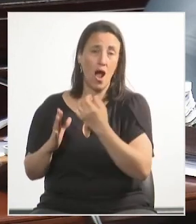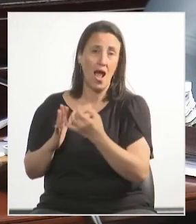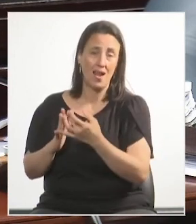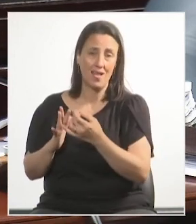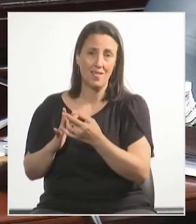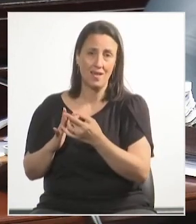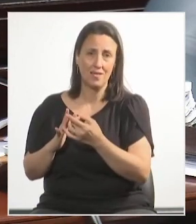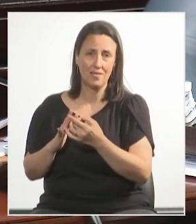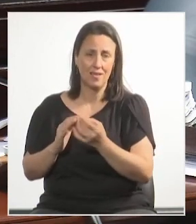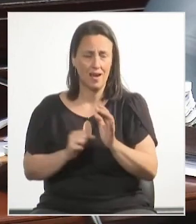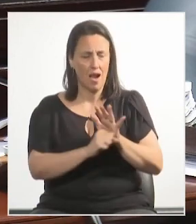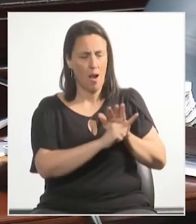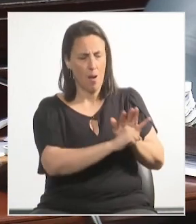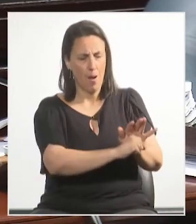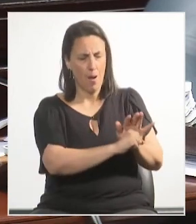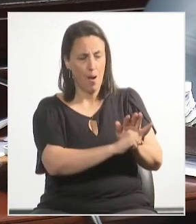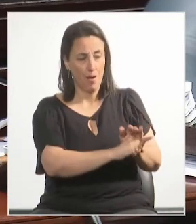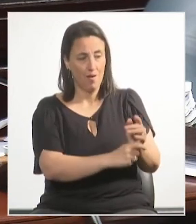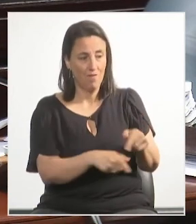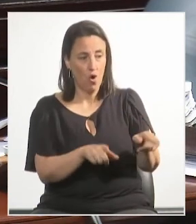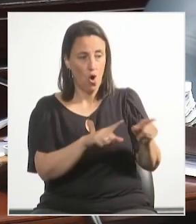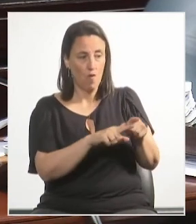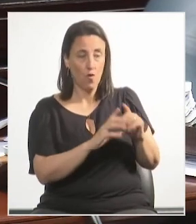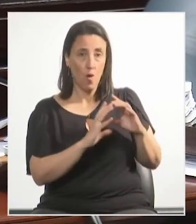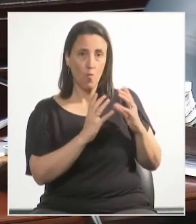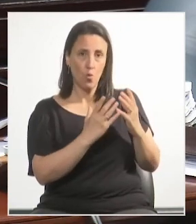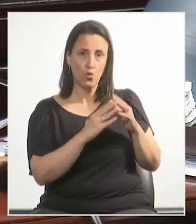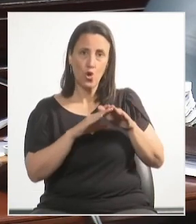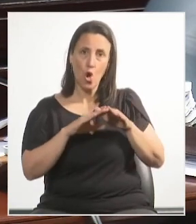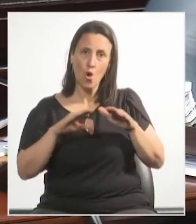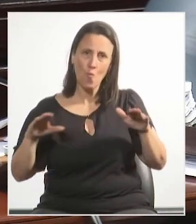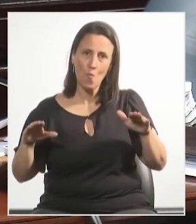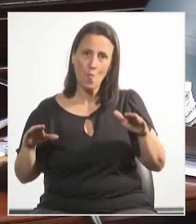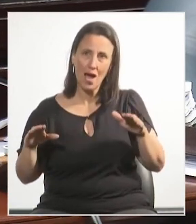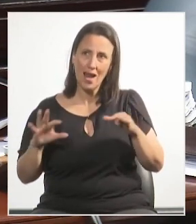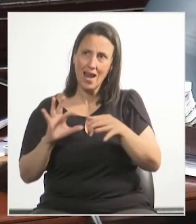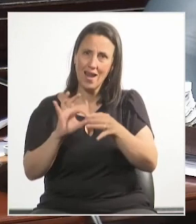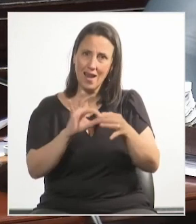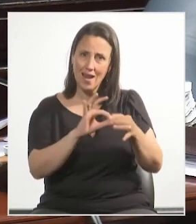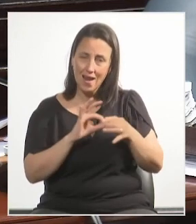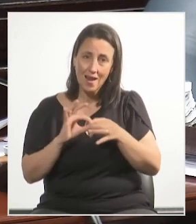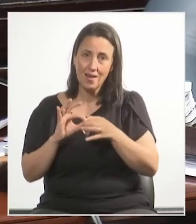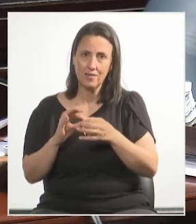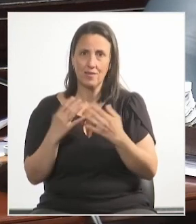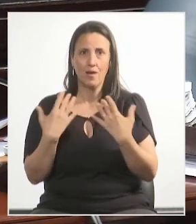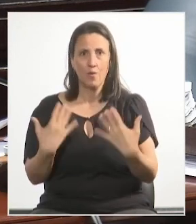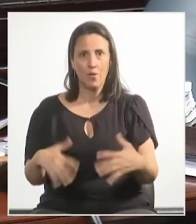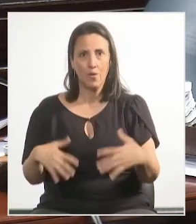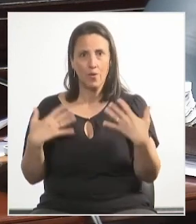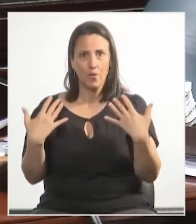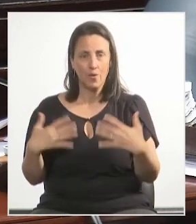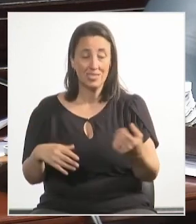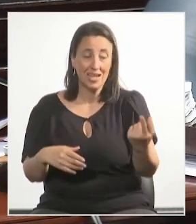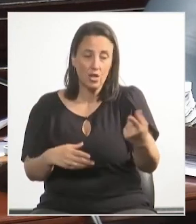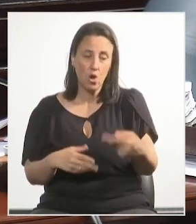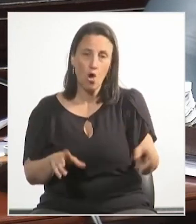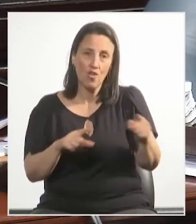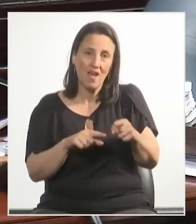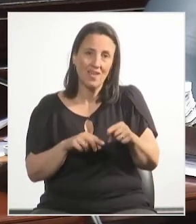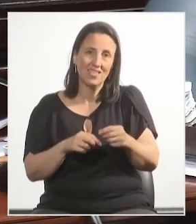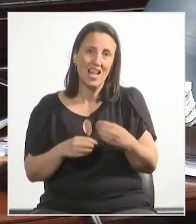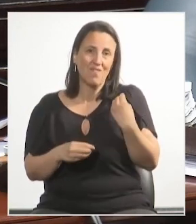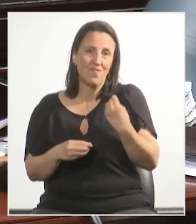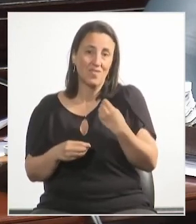sido repudiados ha traído la reconciliación del mundo, ¿qué será su restablecimiento sino la vida de los